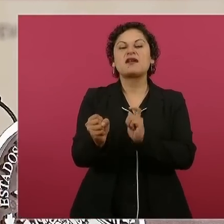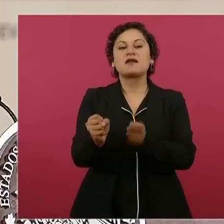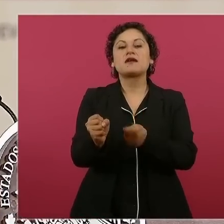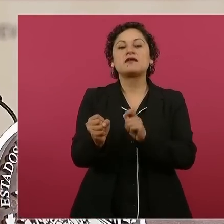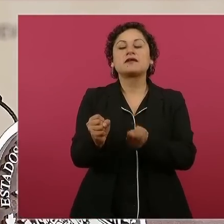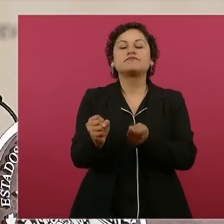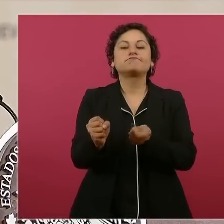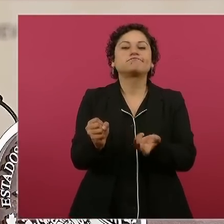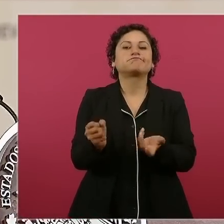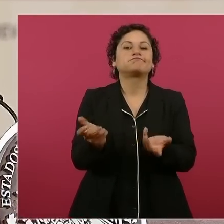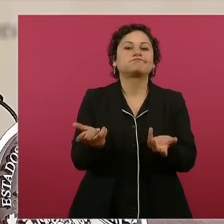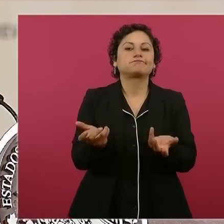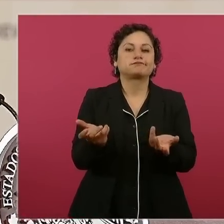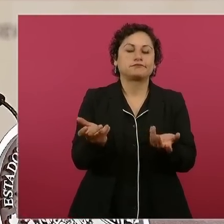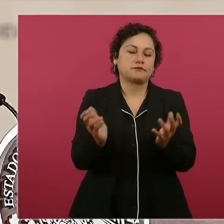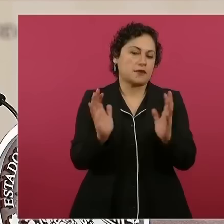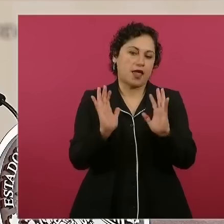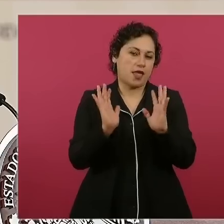va a haber